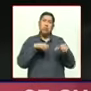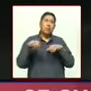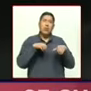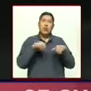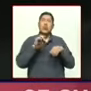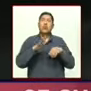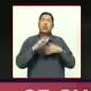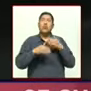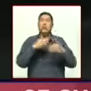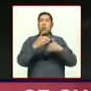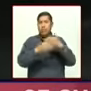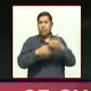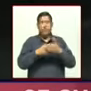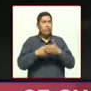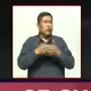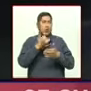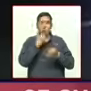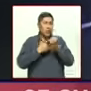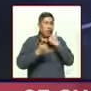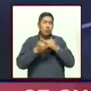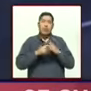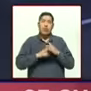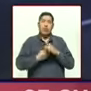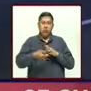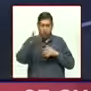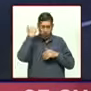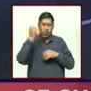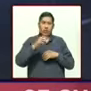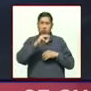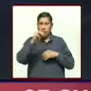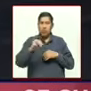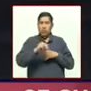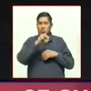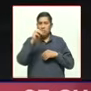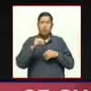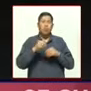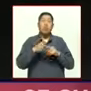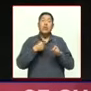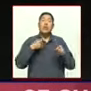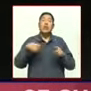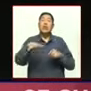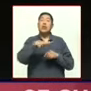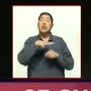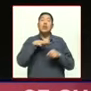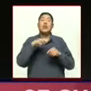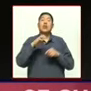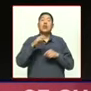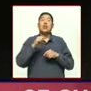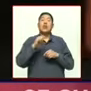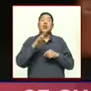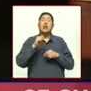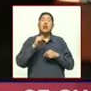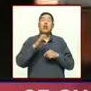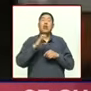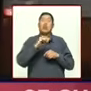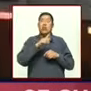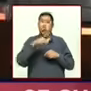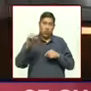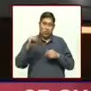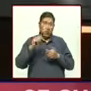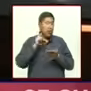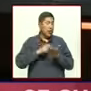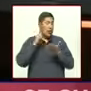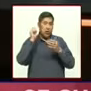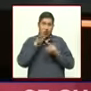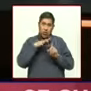en su paso justamente que ha comenzado el pasado día martes desde la población de Caracollo. En esta jornada